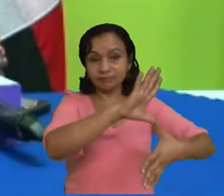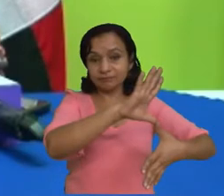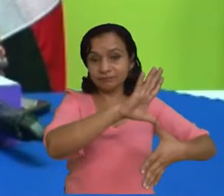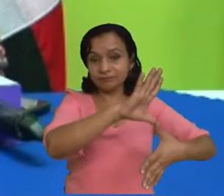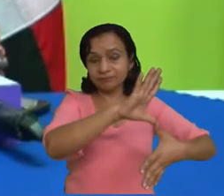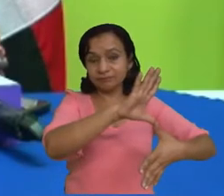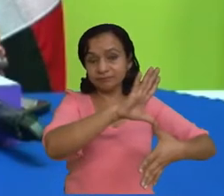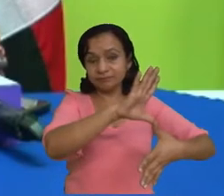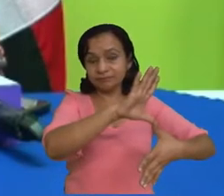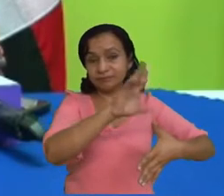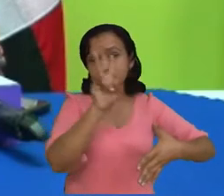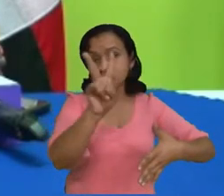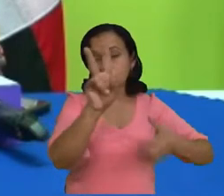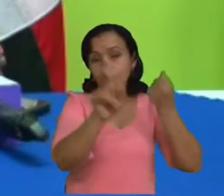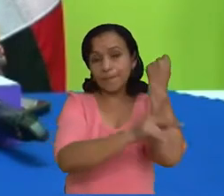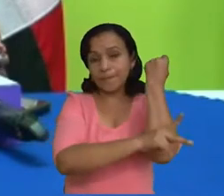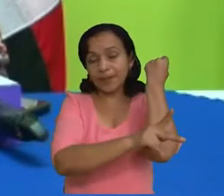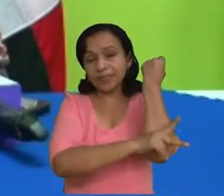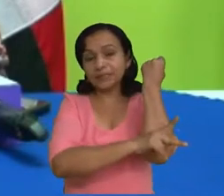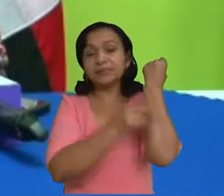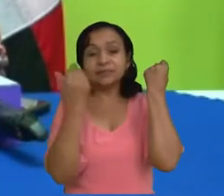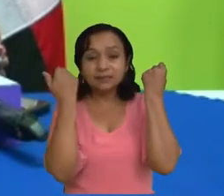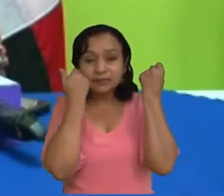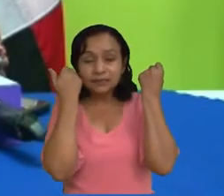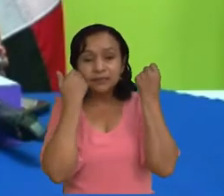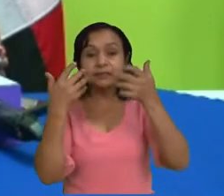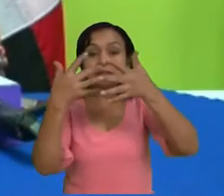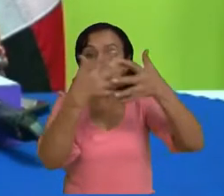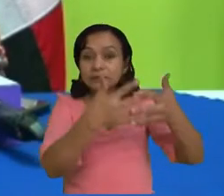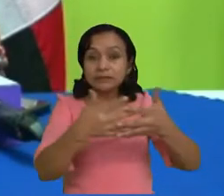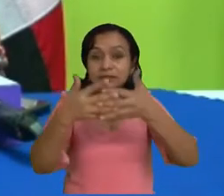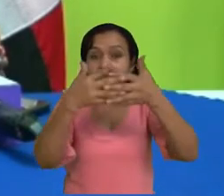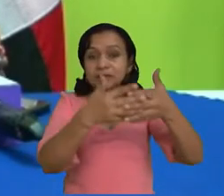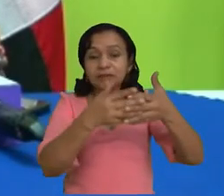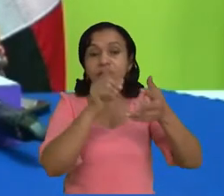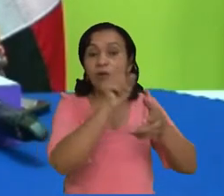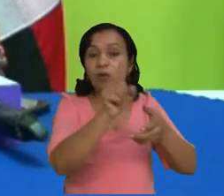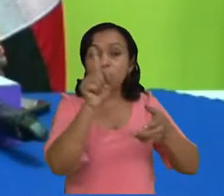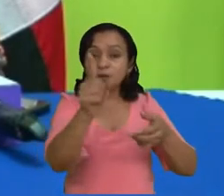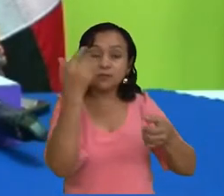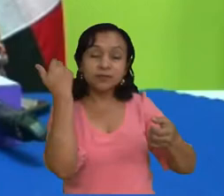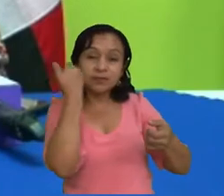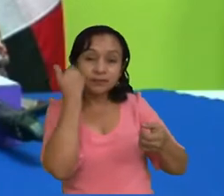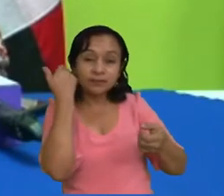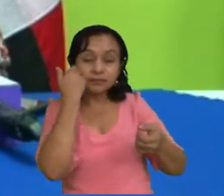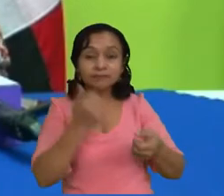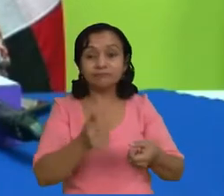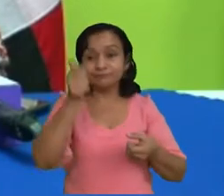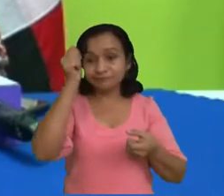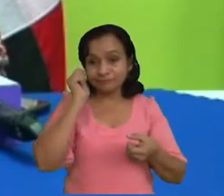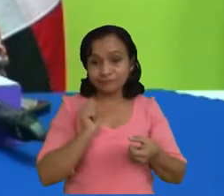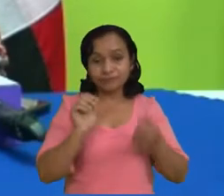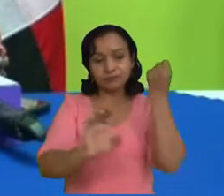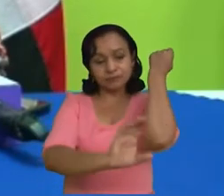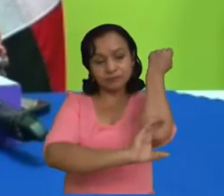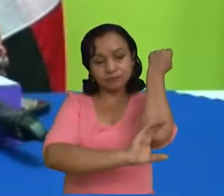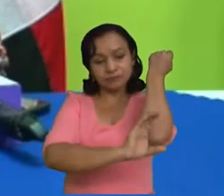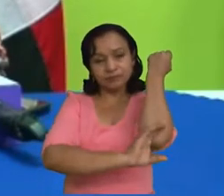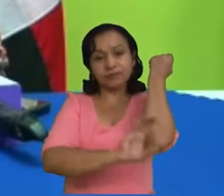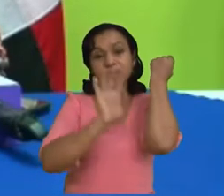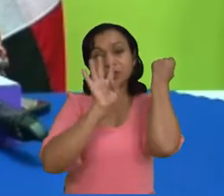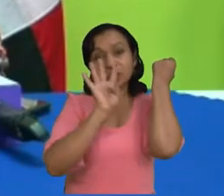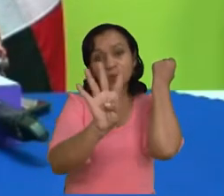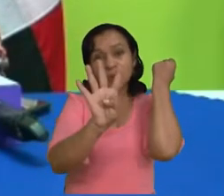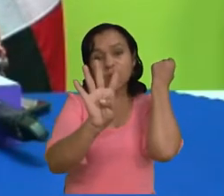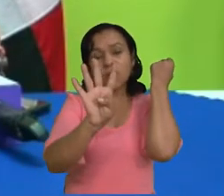todavía solamente dos países con casos confirmados. Estados Unidos mantiene los 11 casos que tenía el día de ayer y Canadá, que tenía 4 casos,